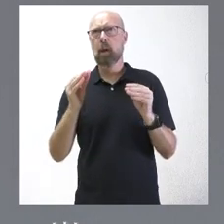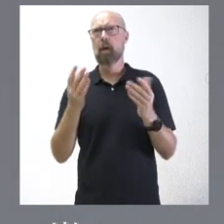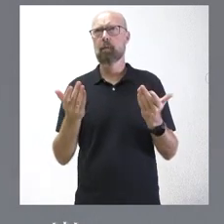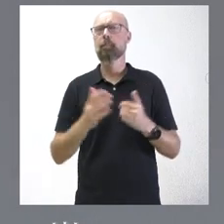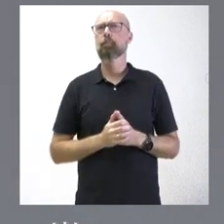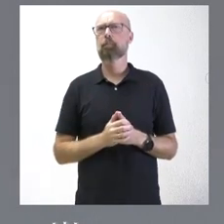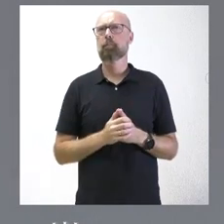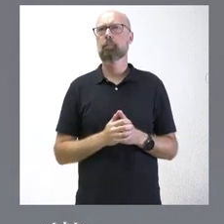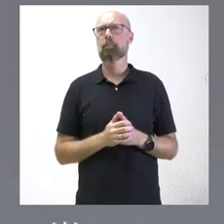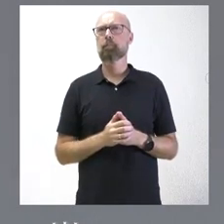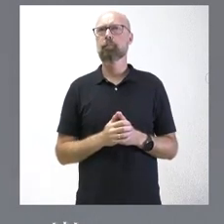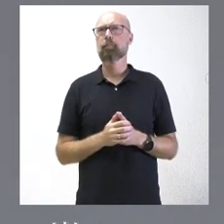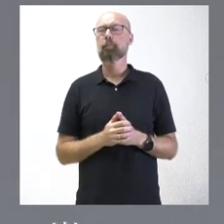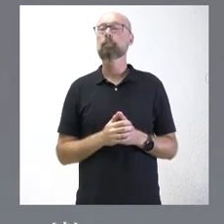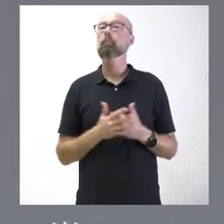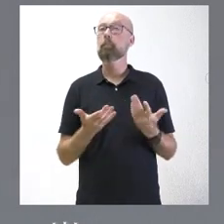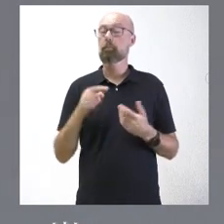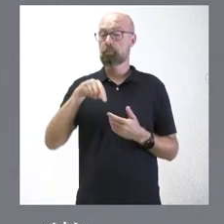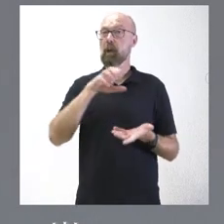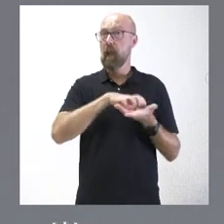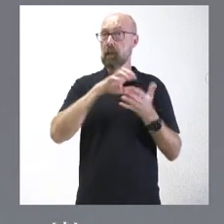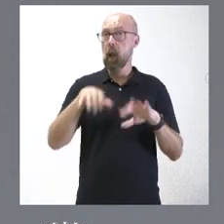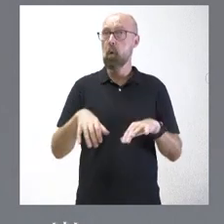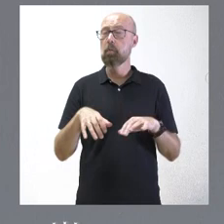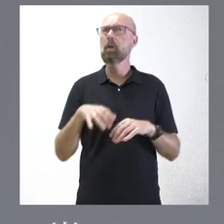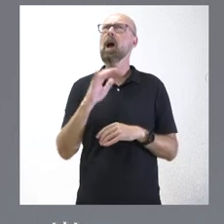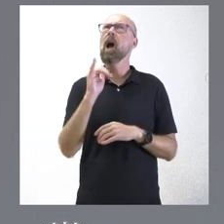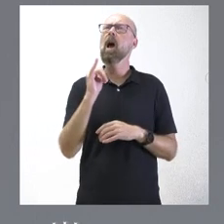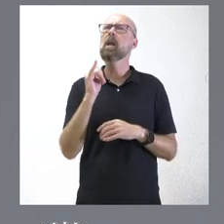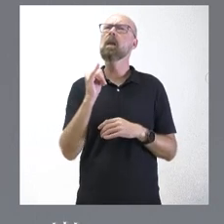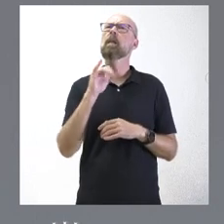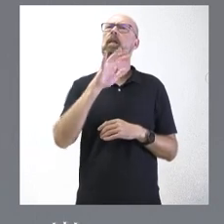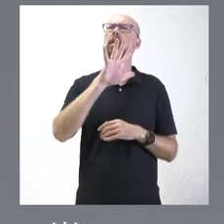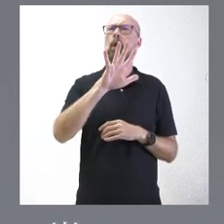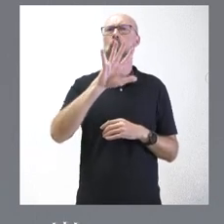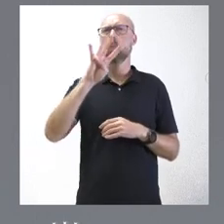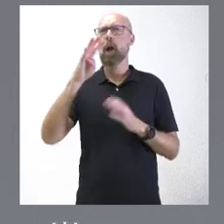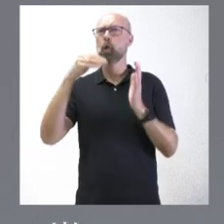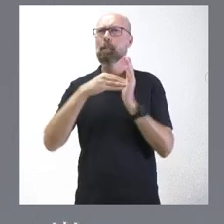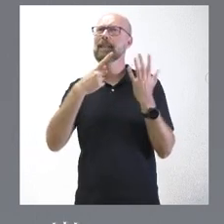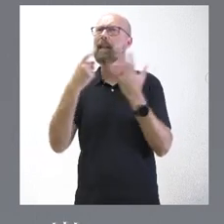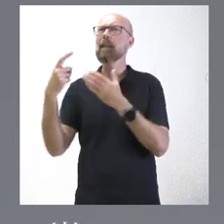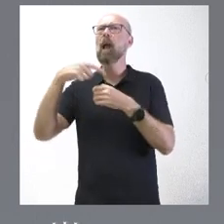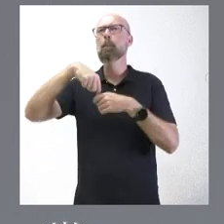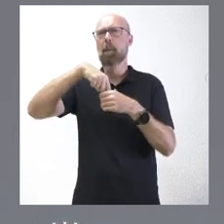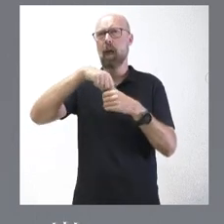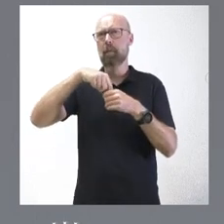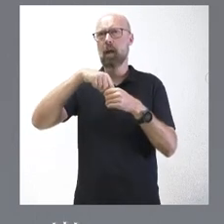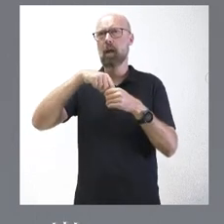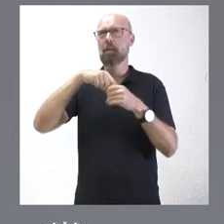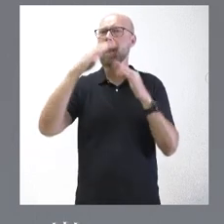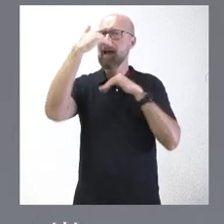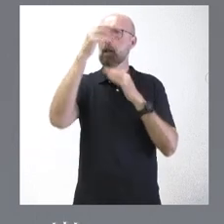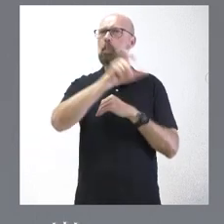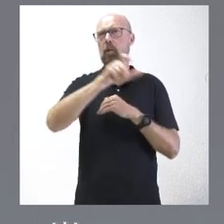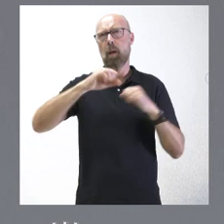nos plantean en castella y león tenemos 54.600 plazas para atención a personas